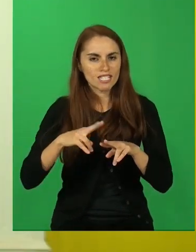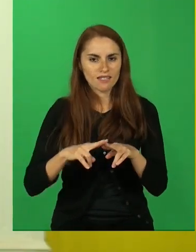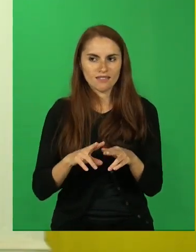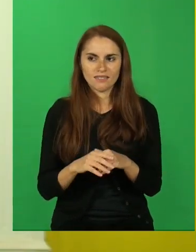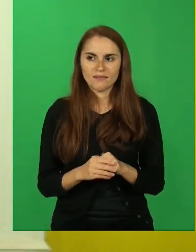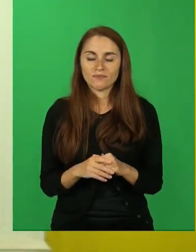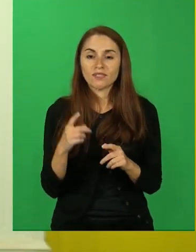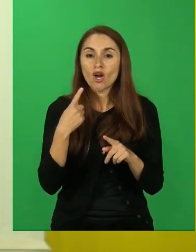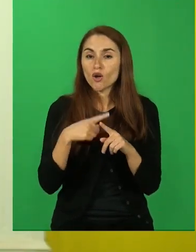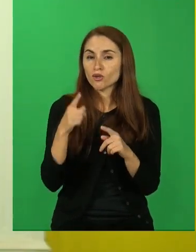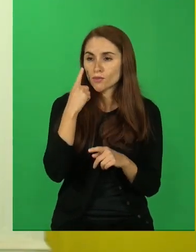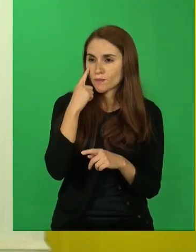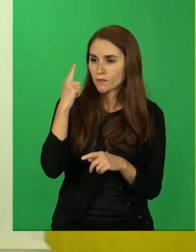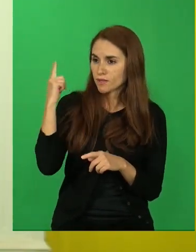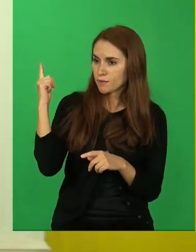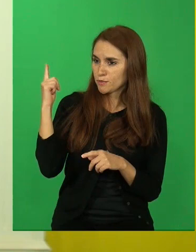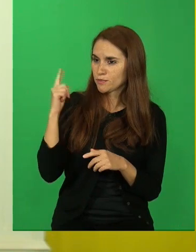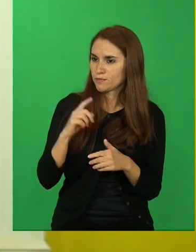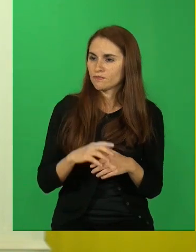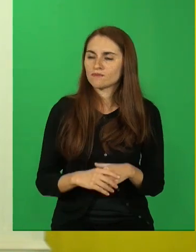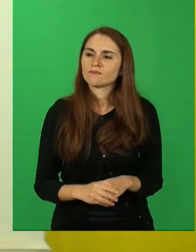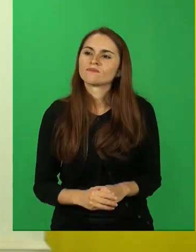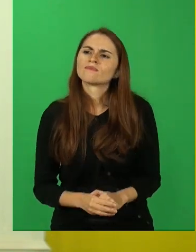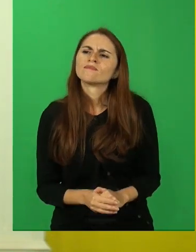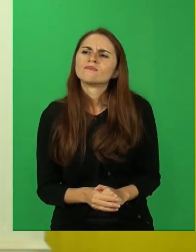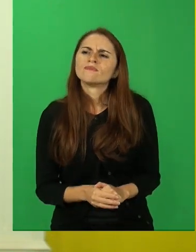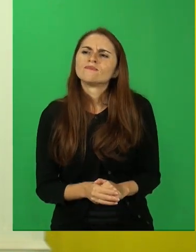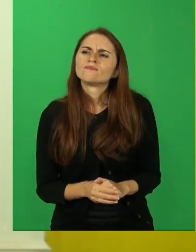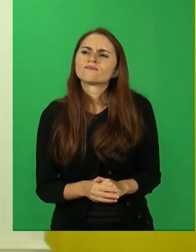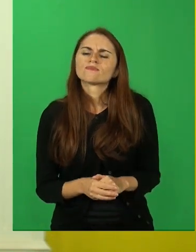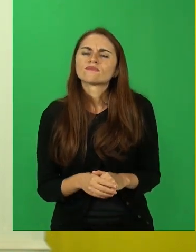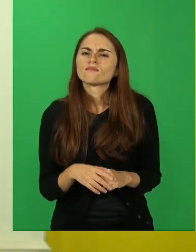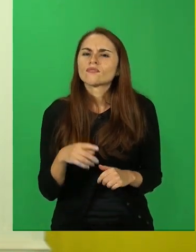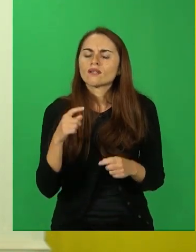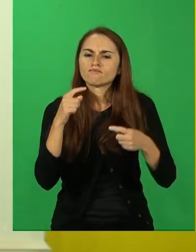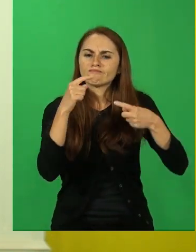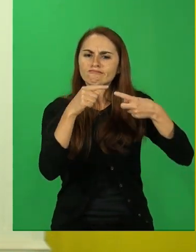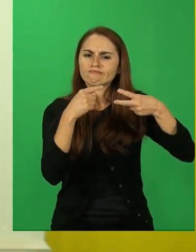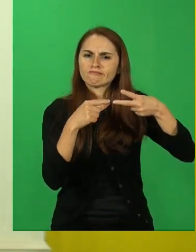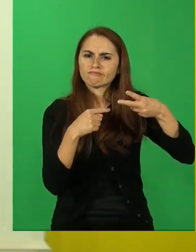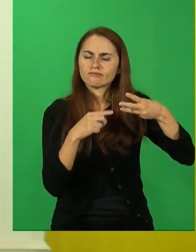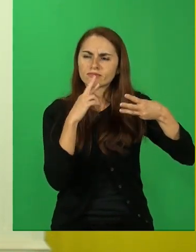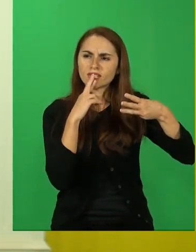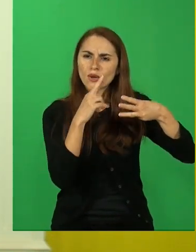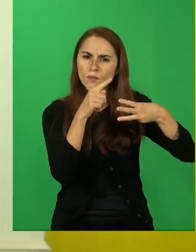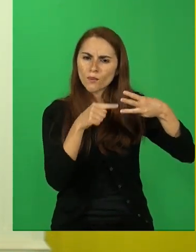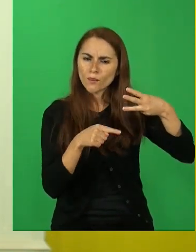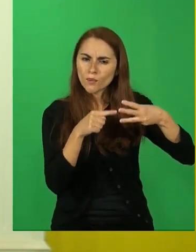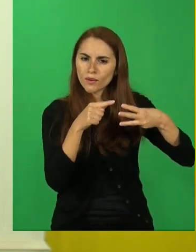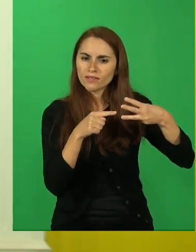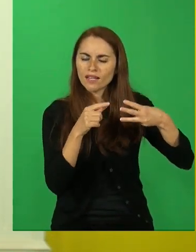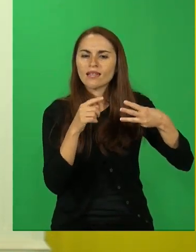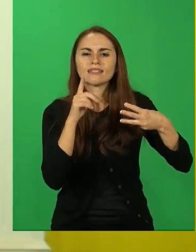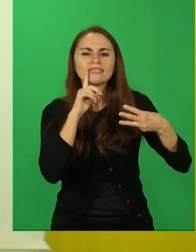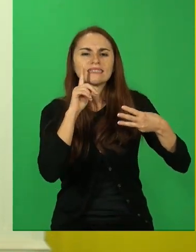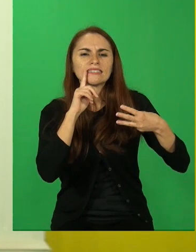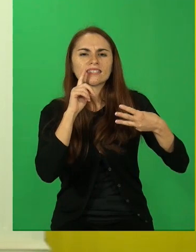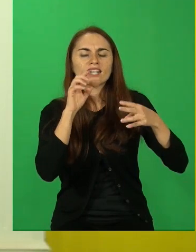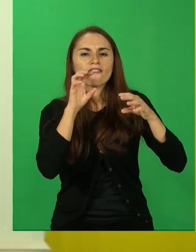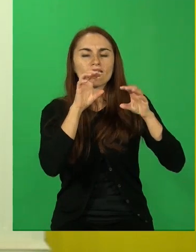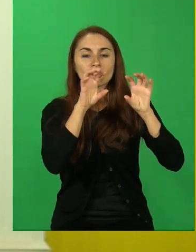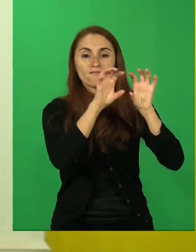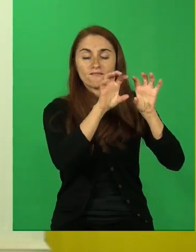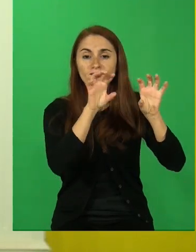el siguiente. Mira, ¿cuál de las siguientes alternativas tiene a todos los factores de